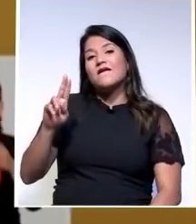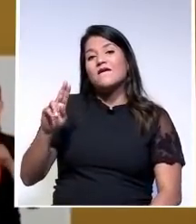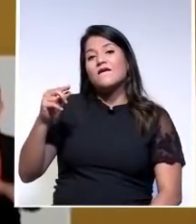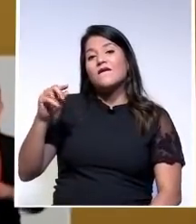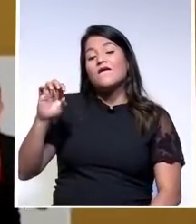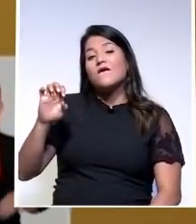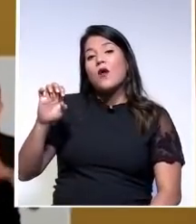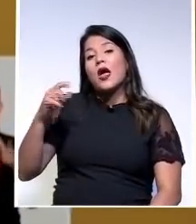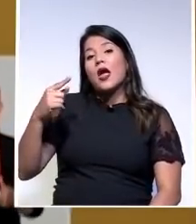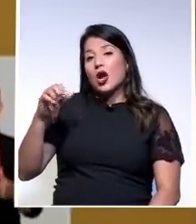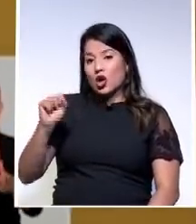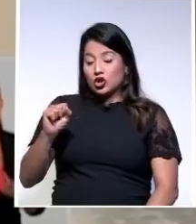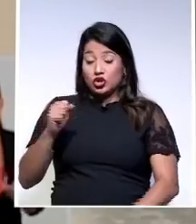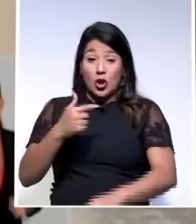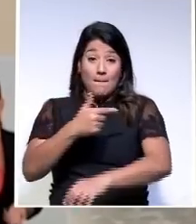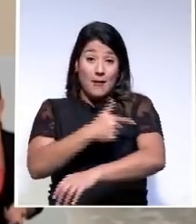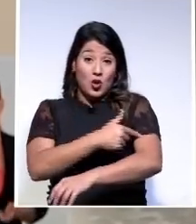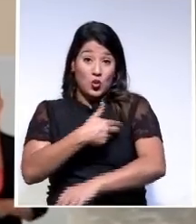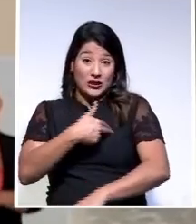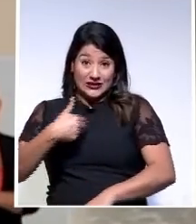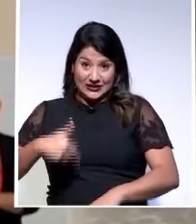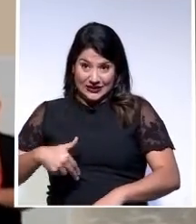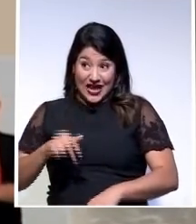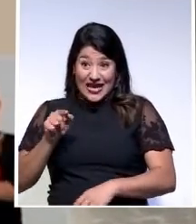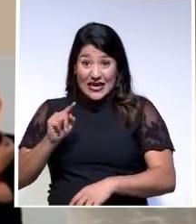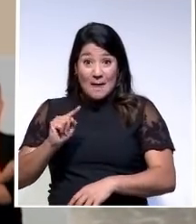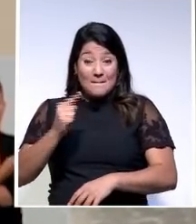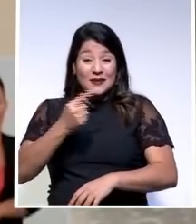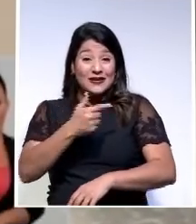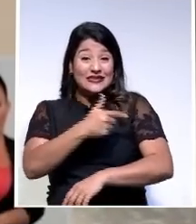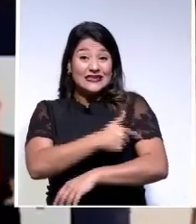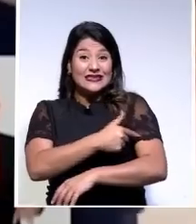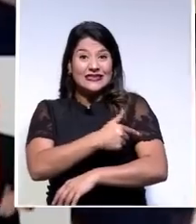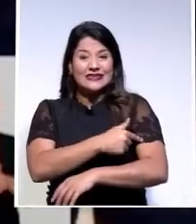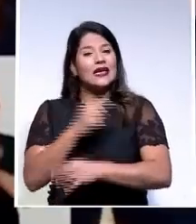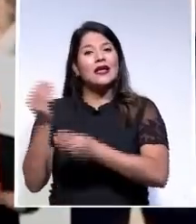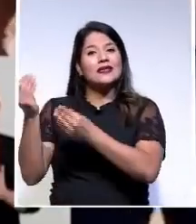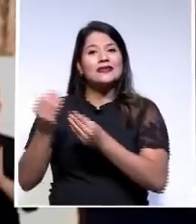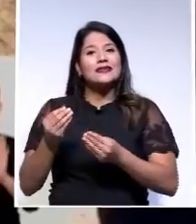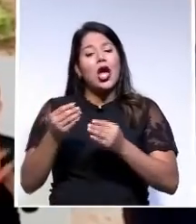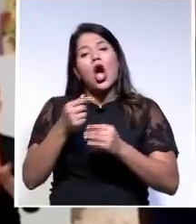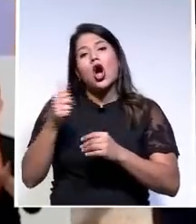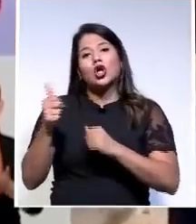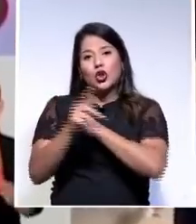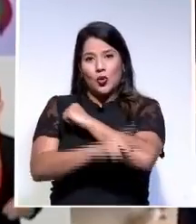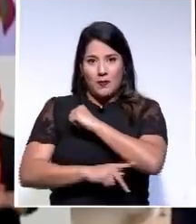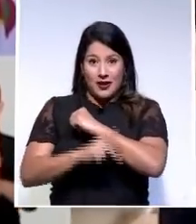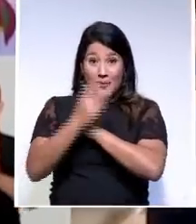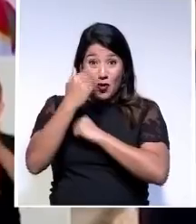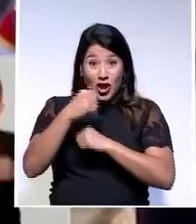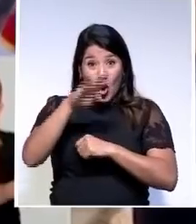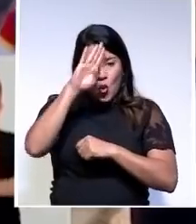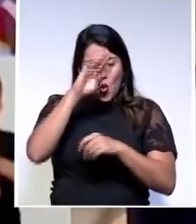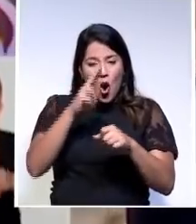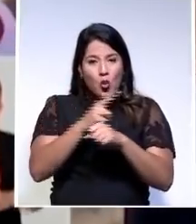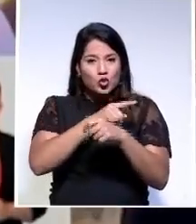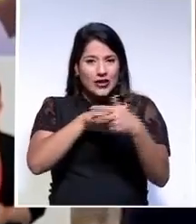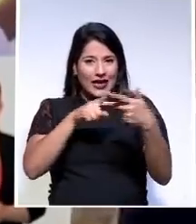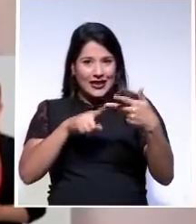el COVID-19. Se trata del primer inmunizante extranjero en la isla, que hasta ahora ha aplicado 3 de creación